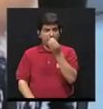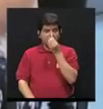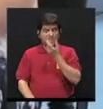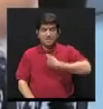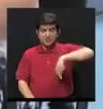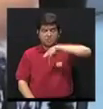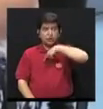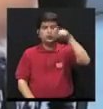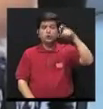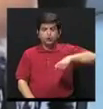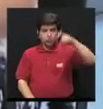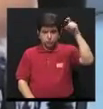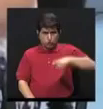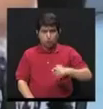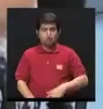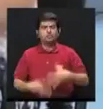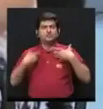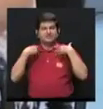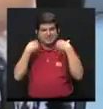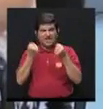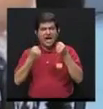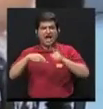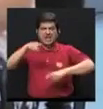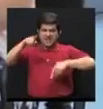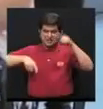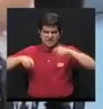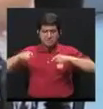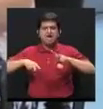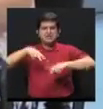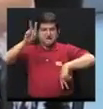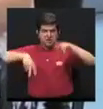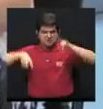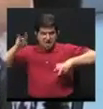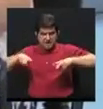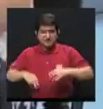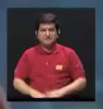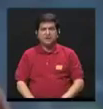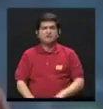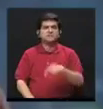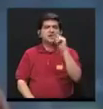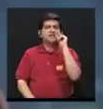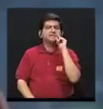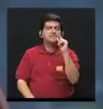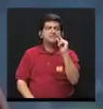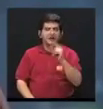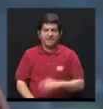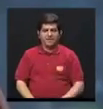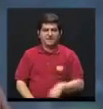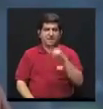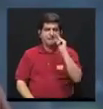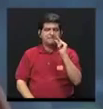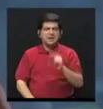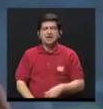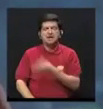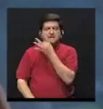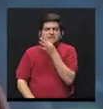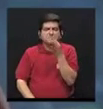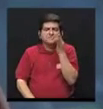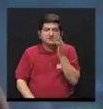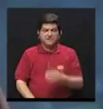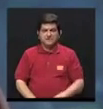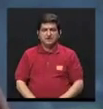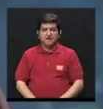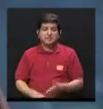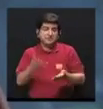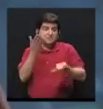una alimentación sana, diversa, variada, son pequeños. Se hace en pequeñas parcelas, se hace incluso